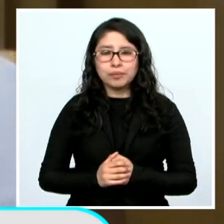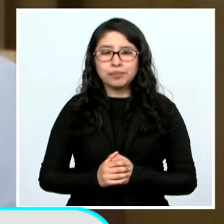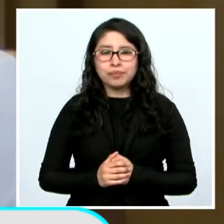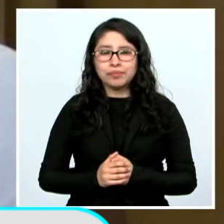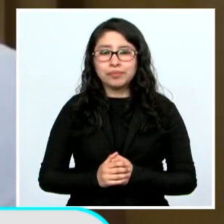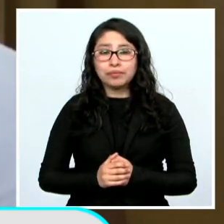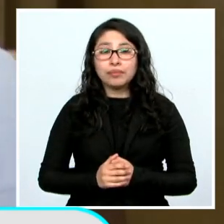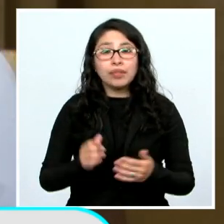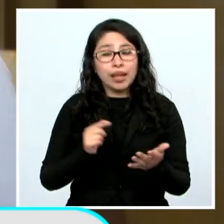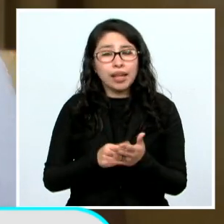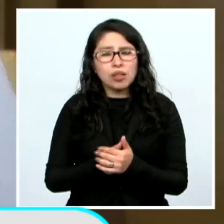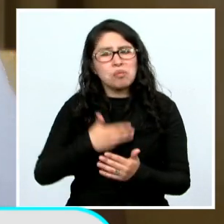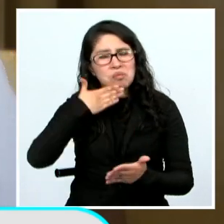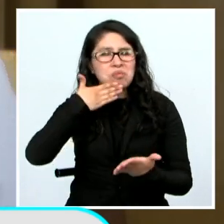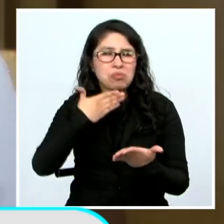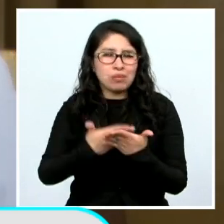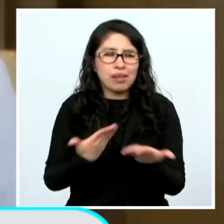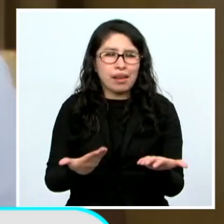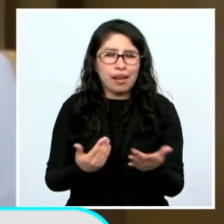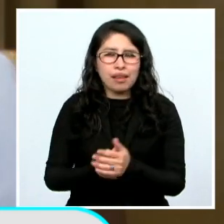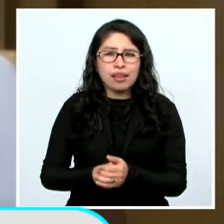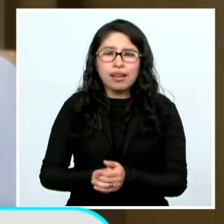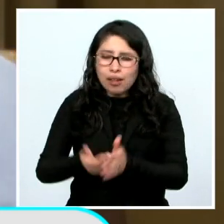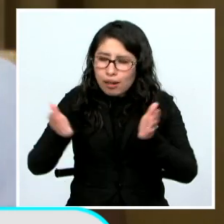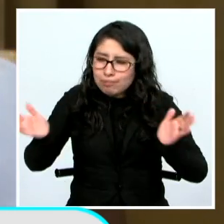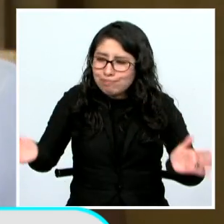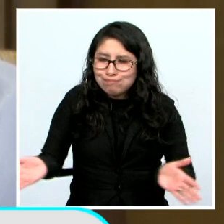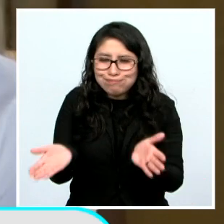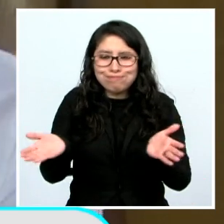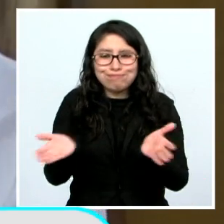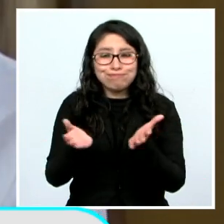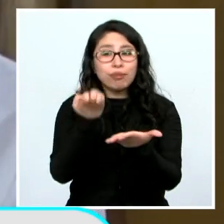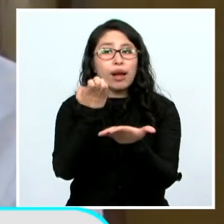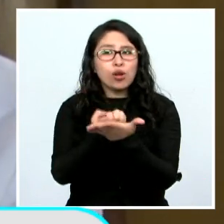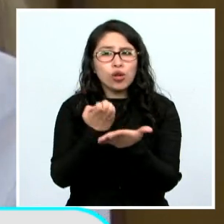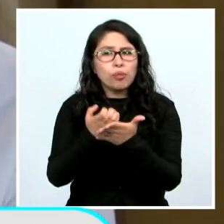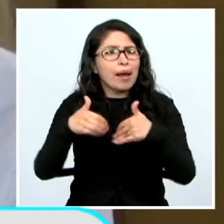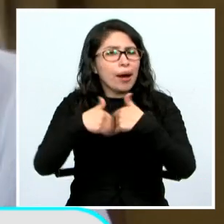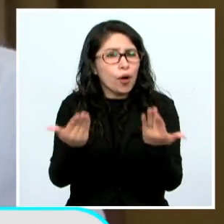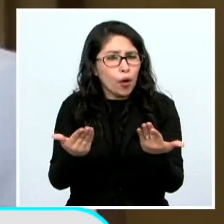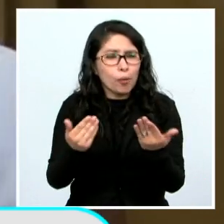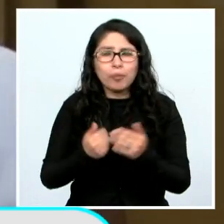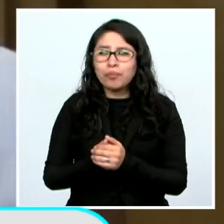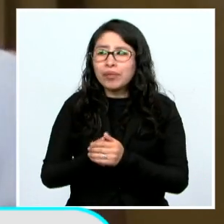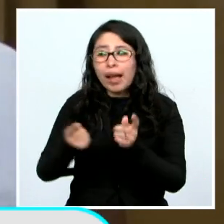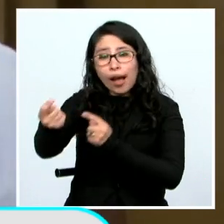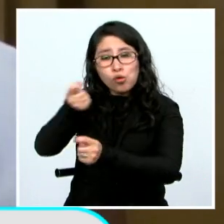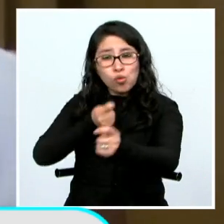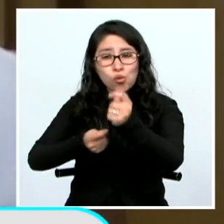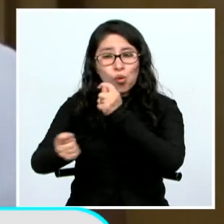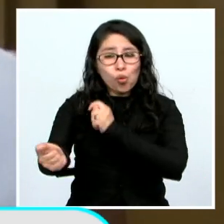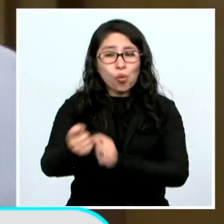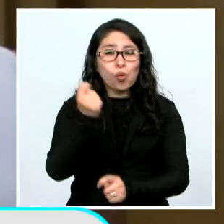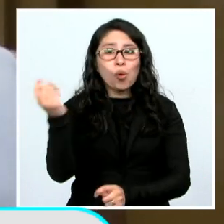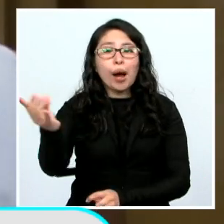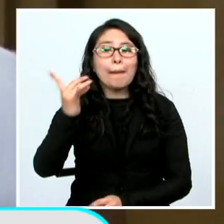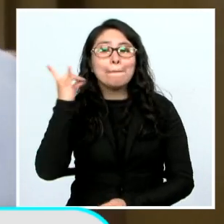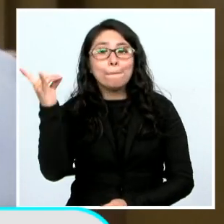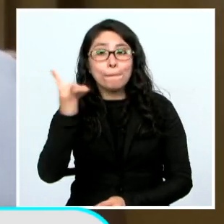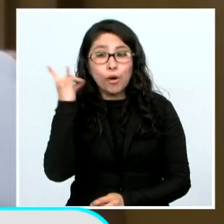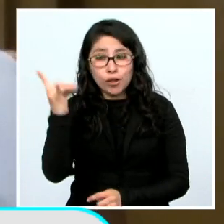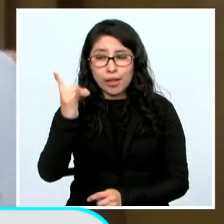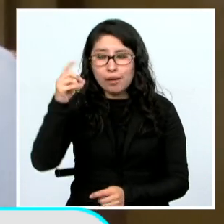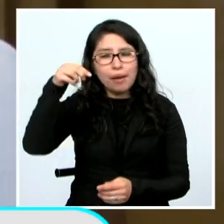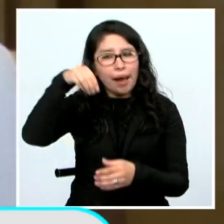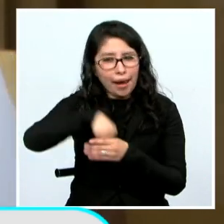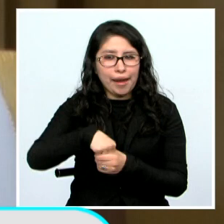Y eso también va a permitir que nosotros reactivemos la economía con el consumo de productos bolivianos, que creo que eso es muy importante en este